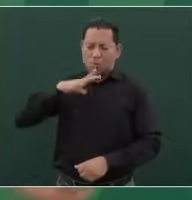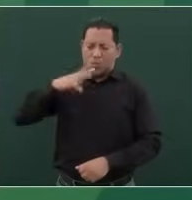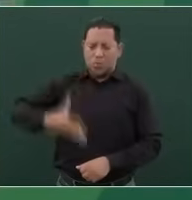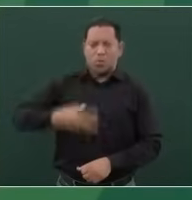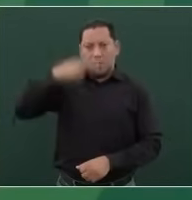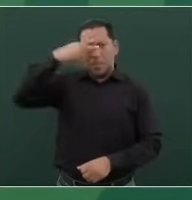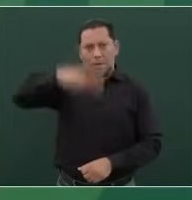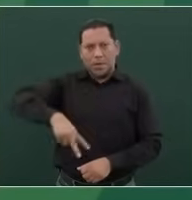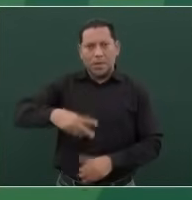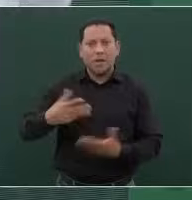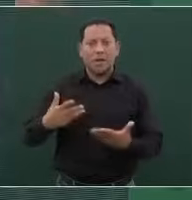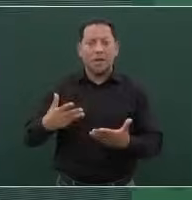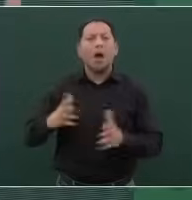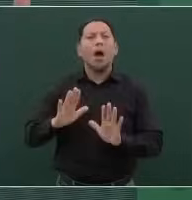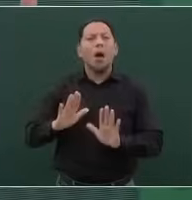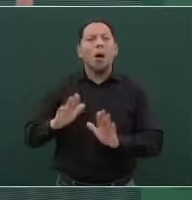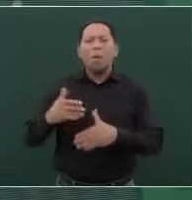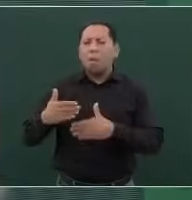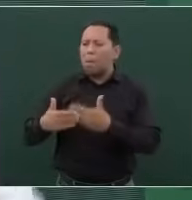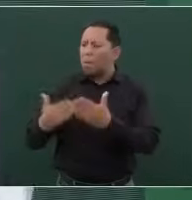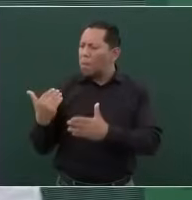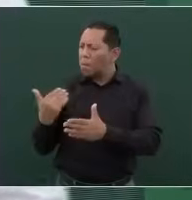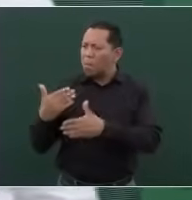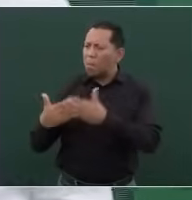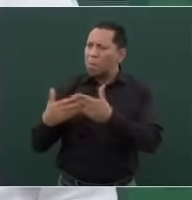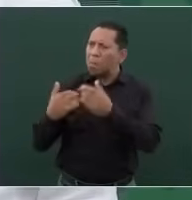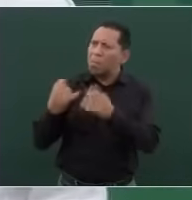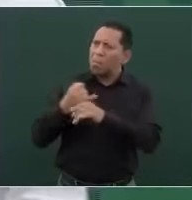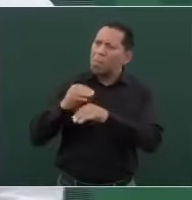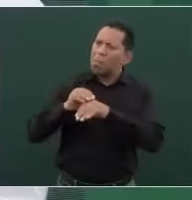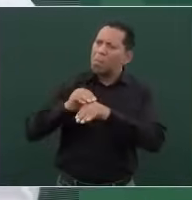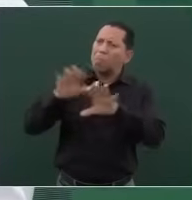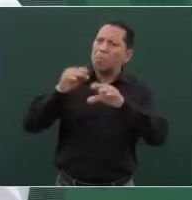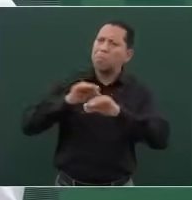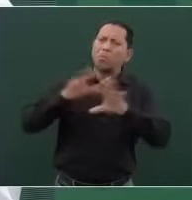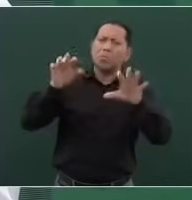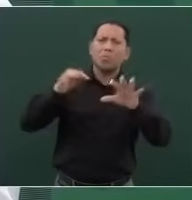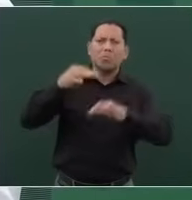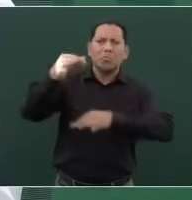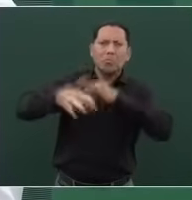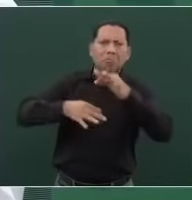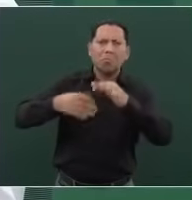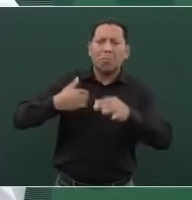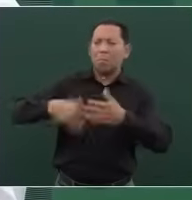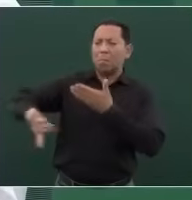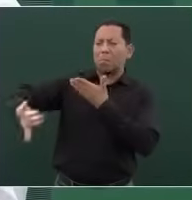Y de repente toda una campaña en contra,